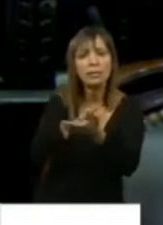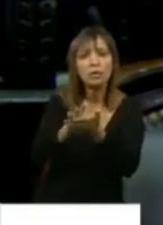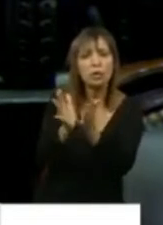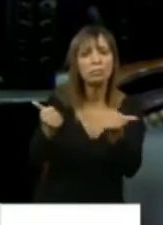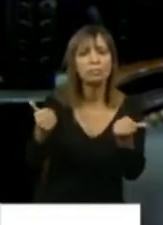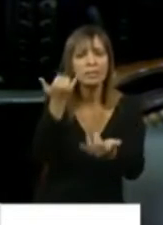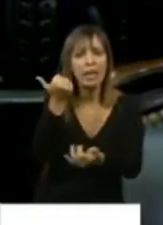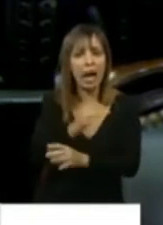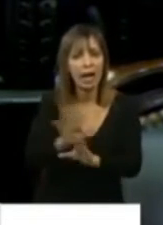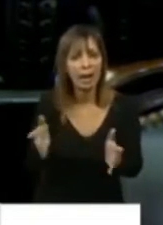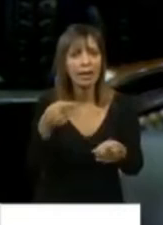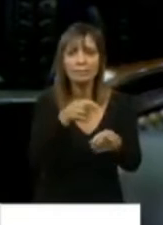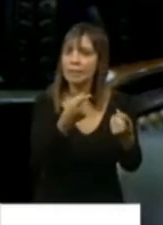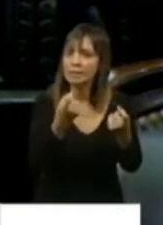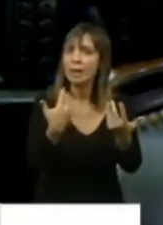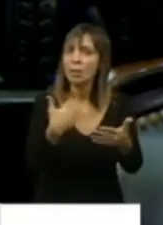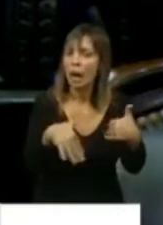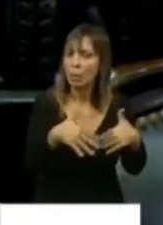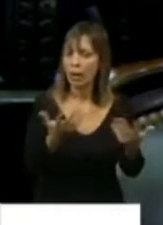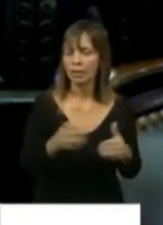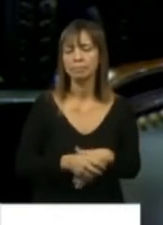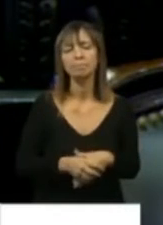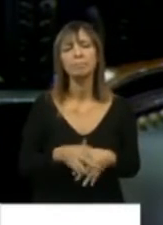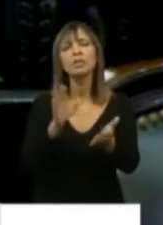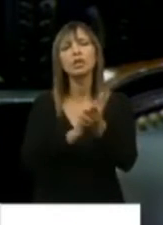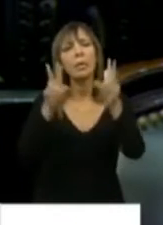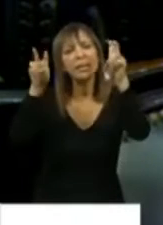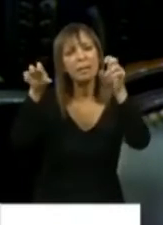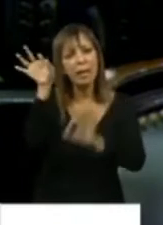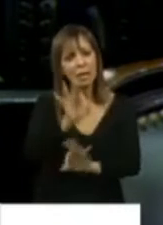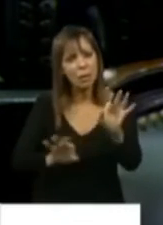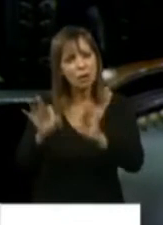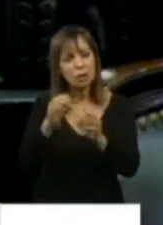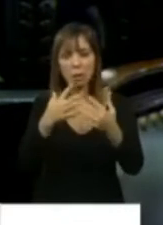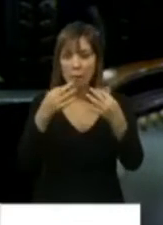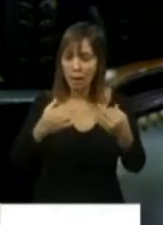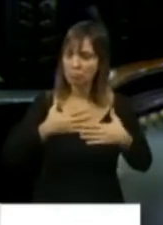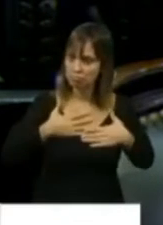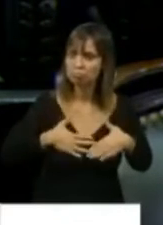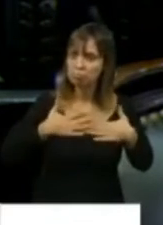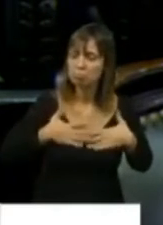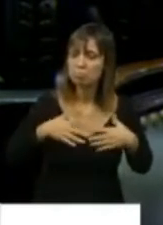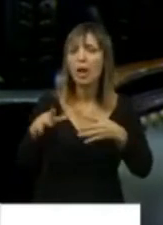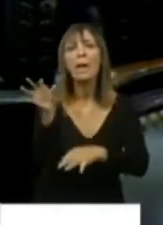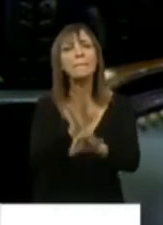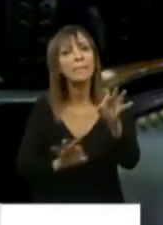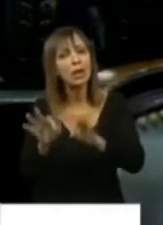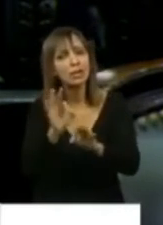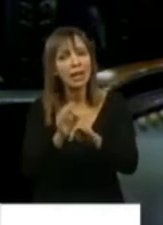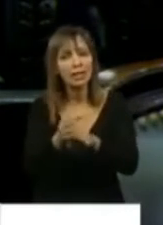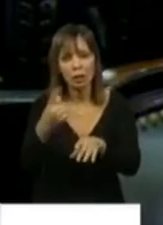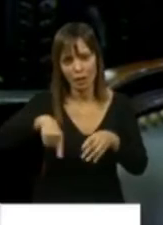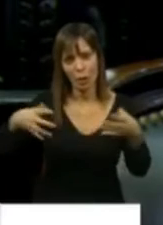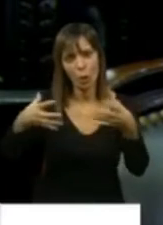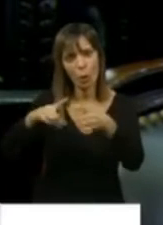siendo el proyecto en cuestión la verdad que celebró este tratamiento un proyecto que venimos empujando desde la